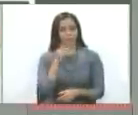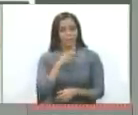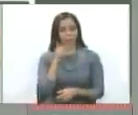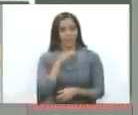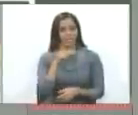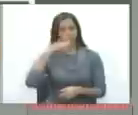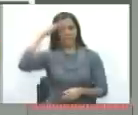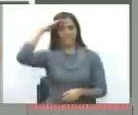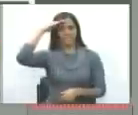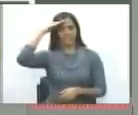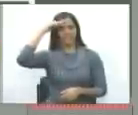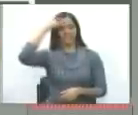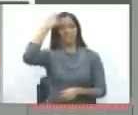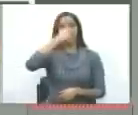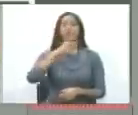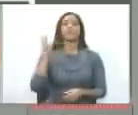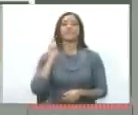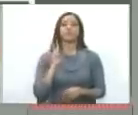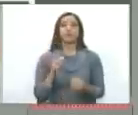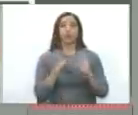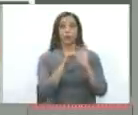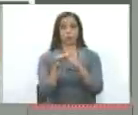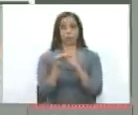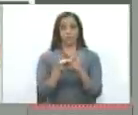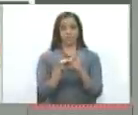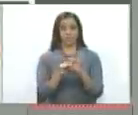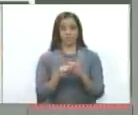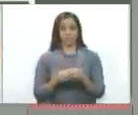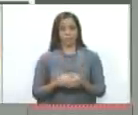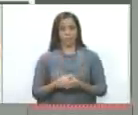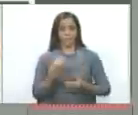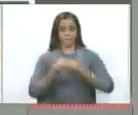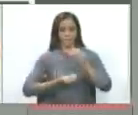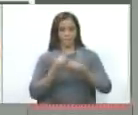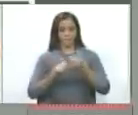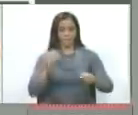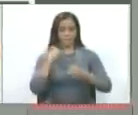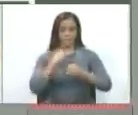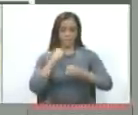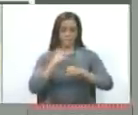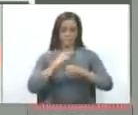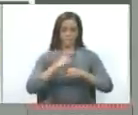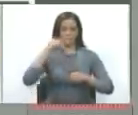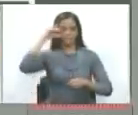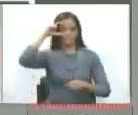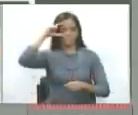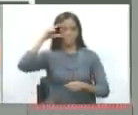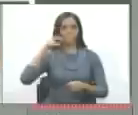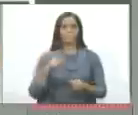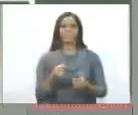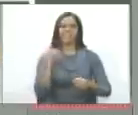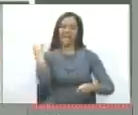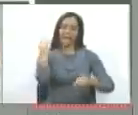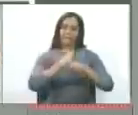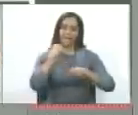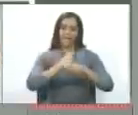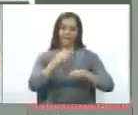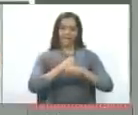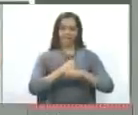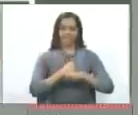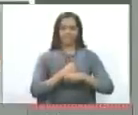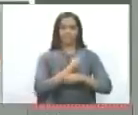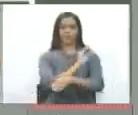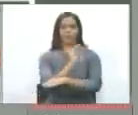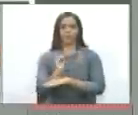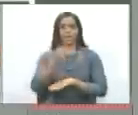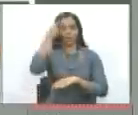pueblo de Venezuela, unido, lo que hacemos es trabajar todos los días, ocupar espacio, trabajar, proteger a nuestro